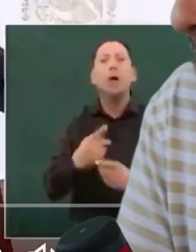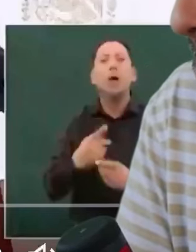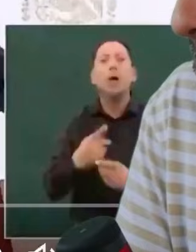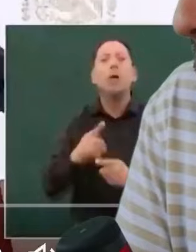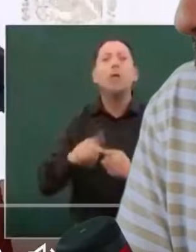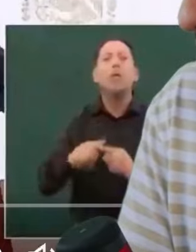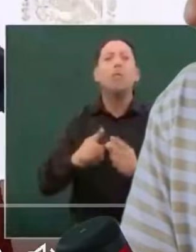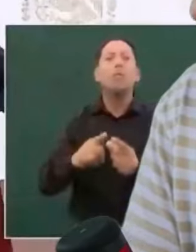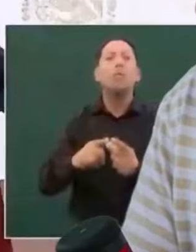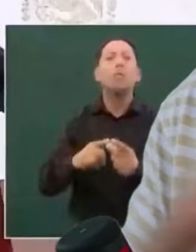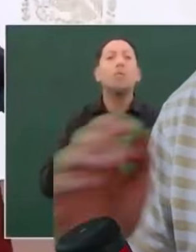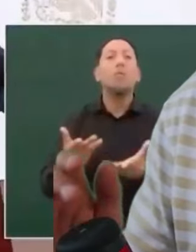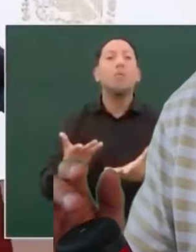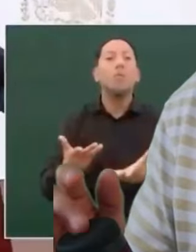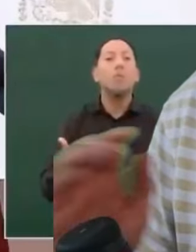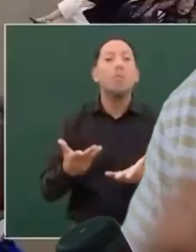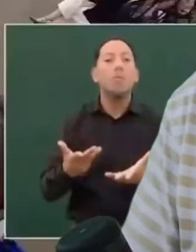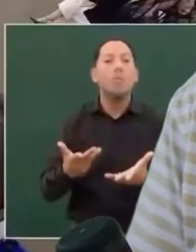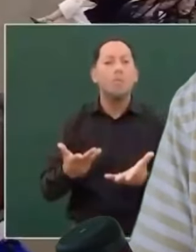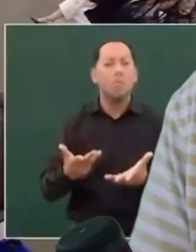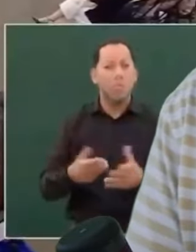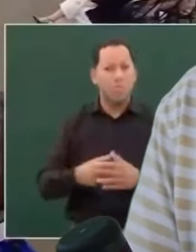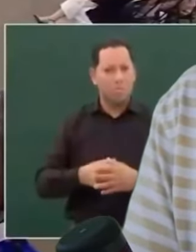allá ahora